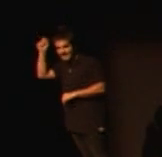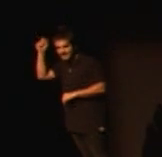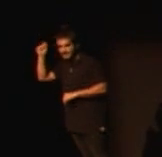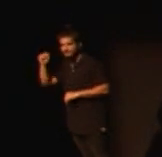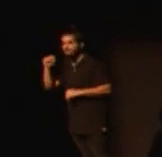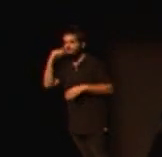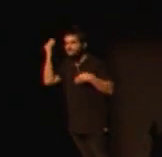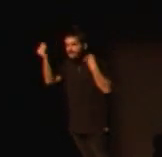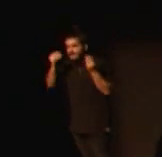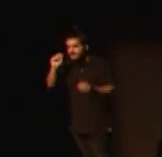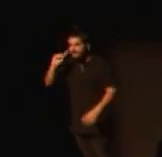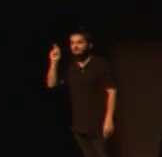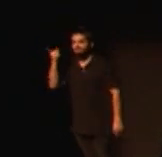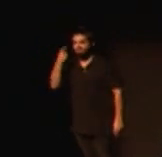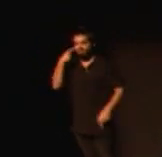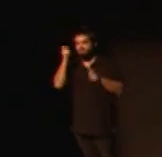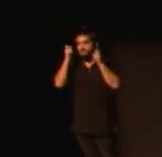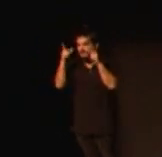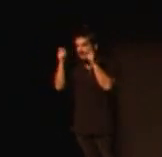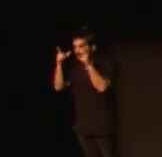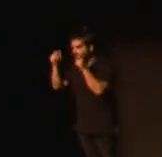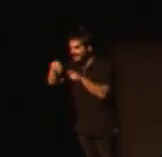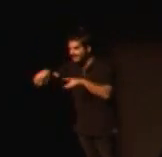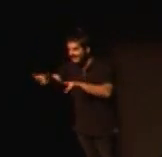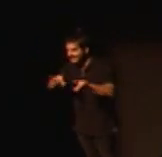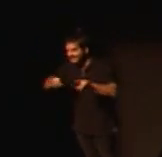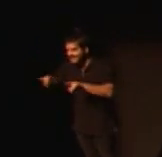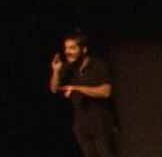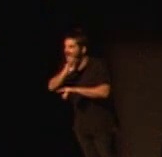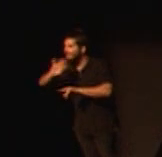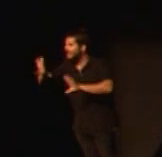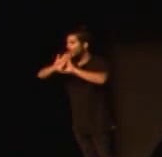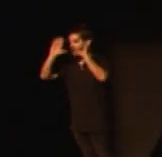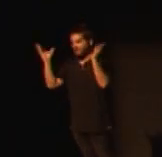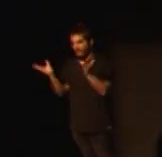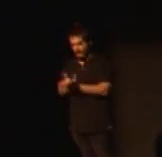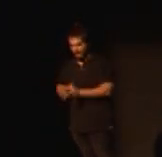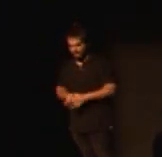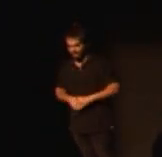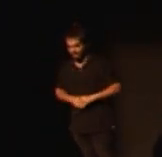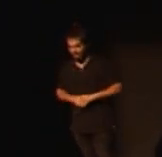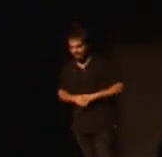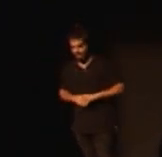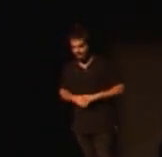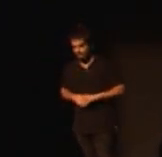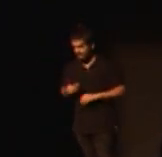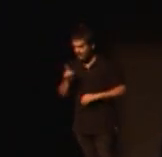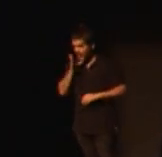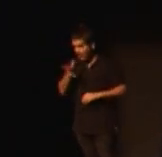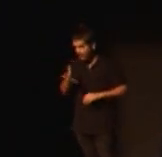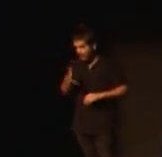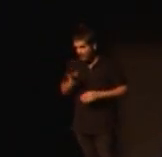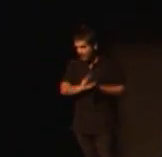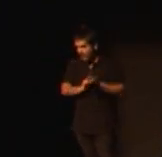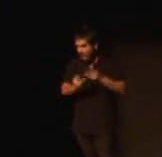dando cuenta de que esta es la mejor tierra del mundo. Realmente lo es. No lo es por las marineras que